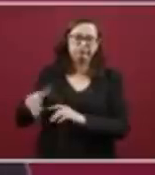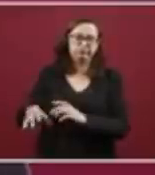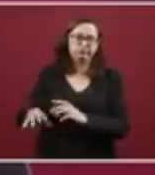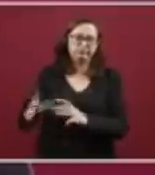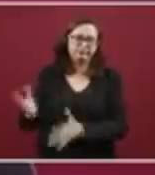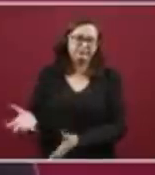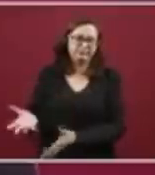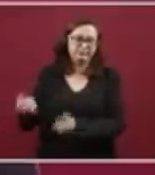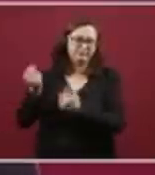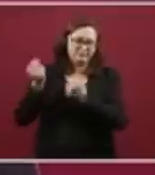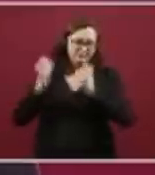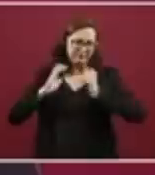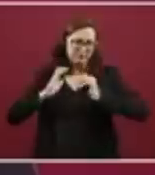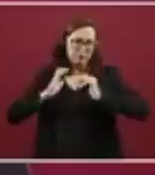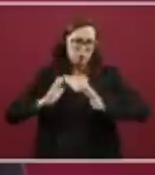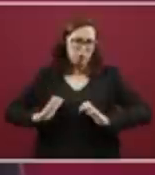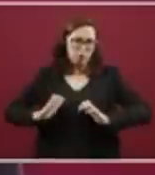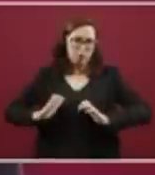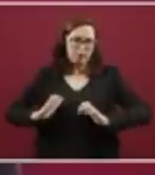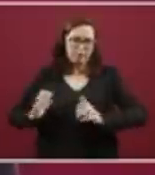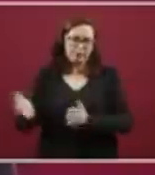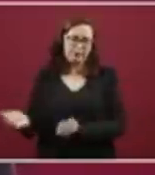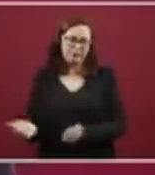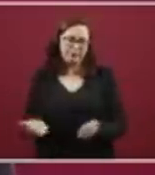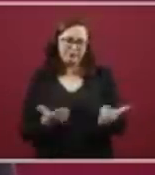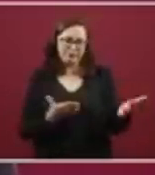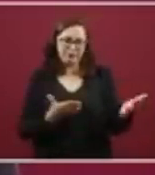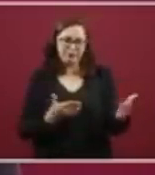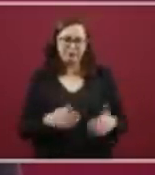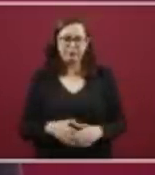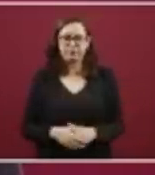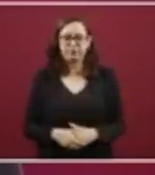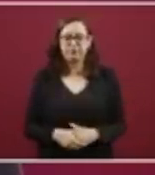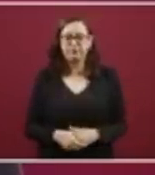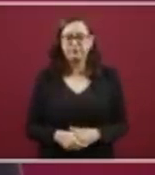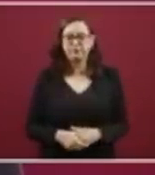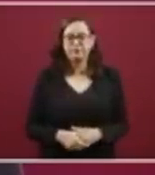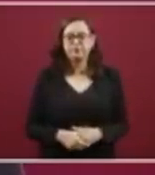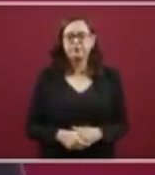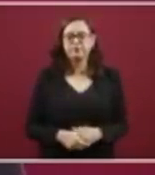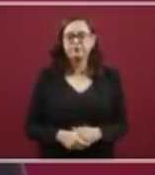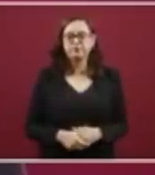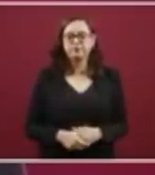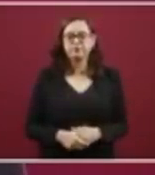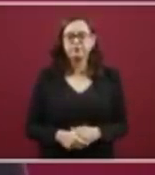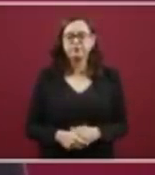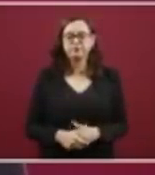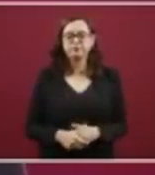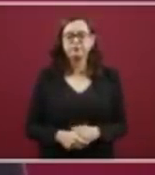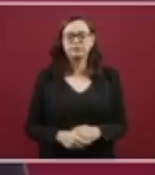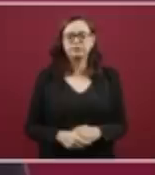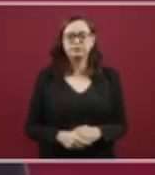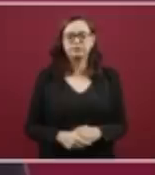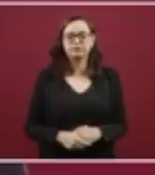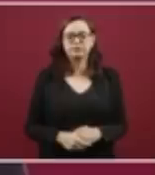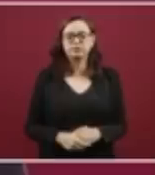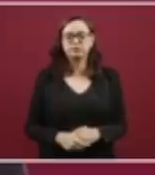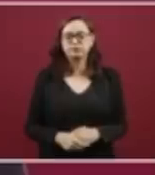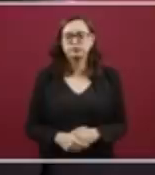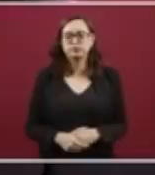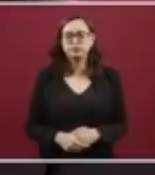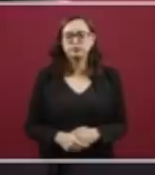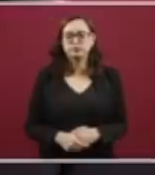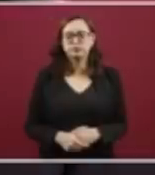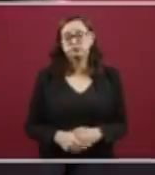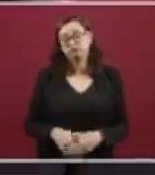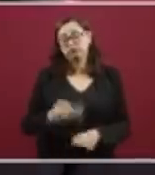rescatar los restos de los mineros de pasta de Concho. Esto es lo que puedo comentarles